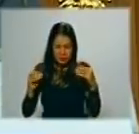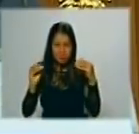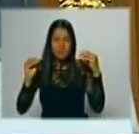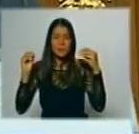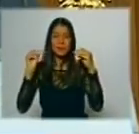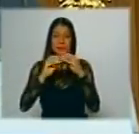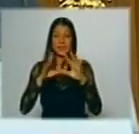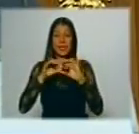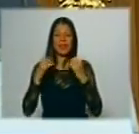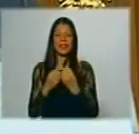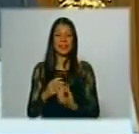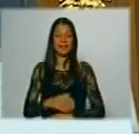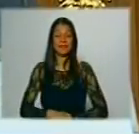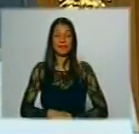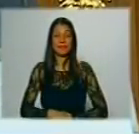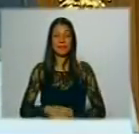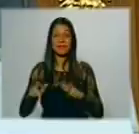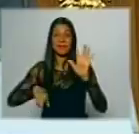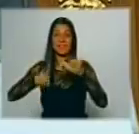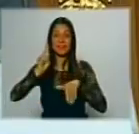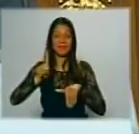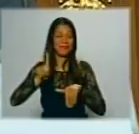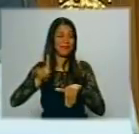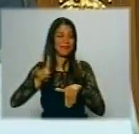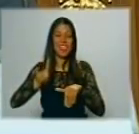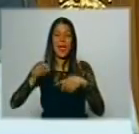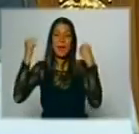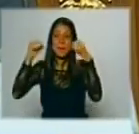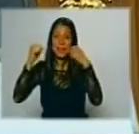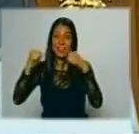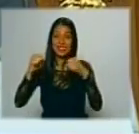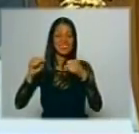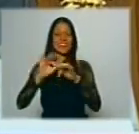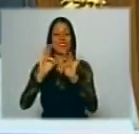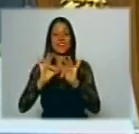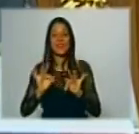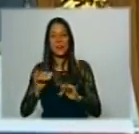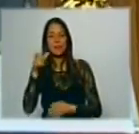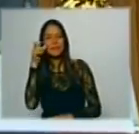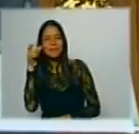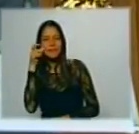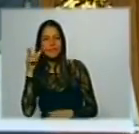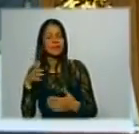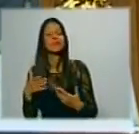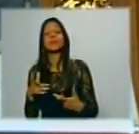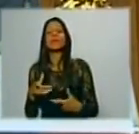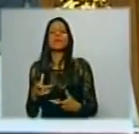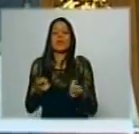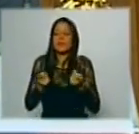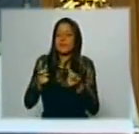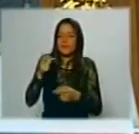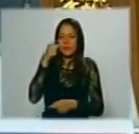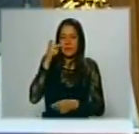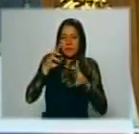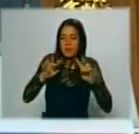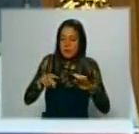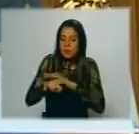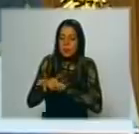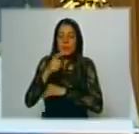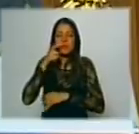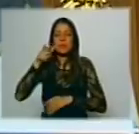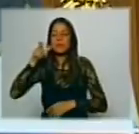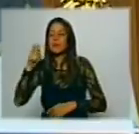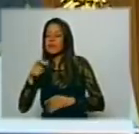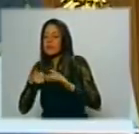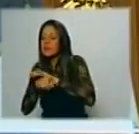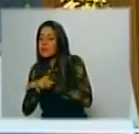competencias. 11. Ejecutar los procedimientos de supervisión, control, verificación,